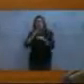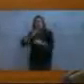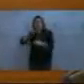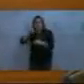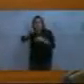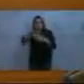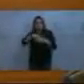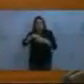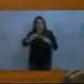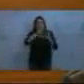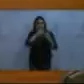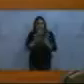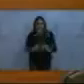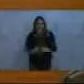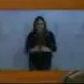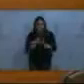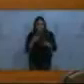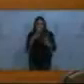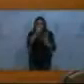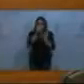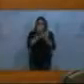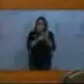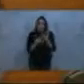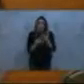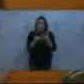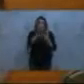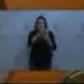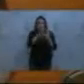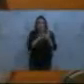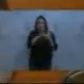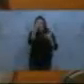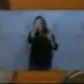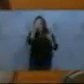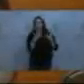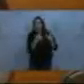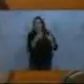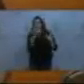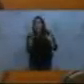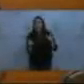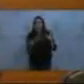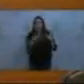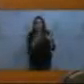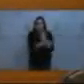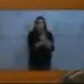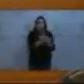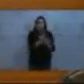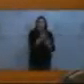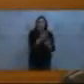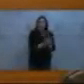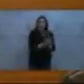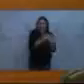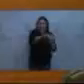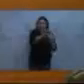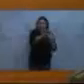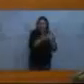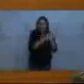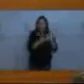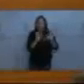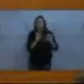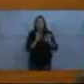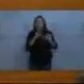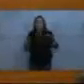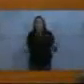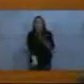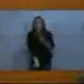por ello, en esta relación deben constar los perfiles de cada plaza previamente definidos, no en el momento de la publicación crear un perfil que